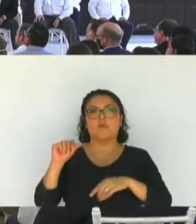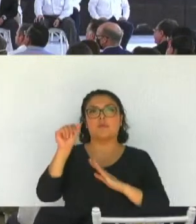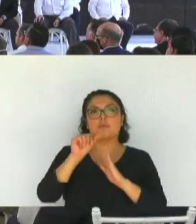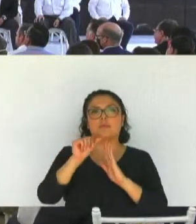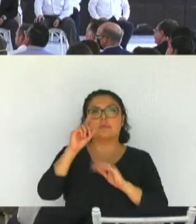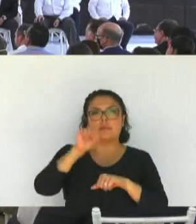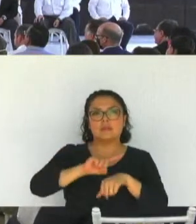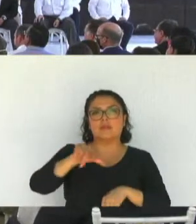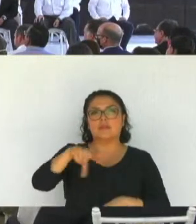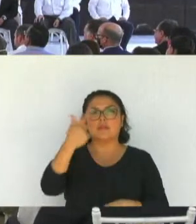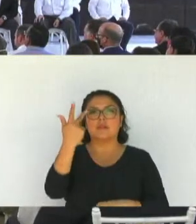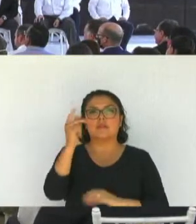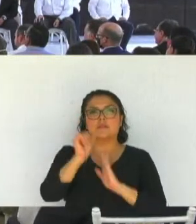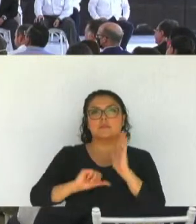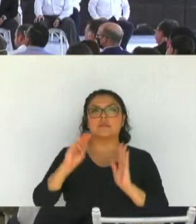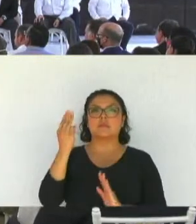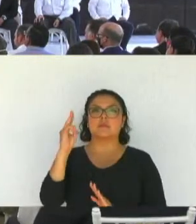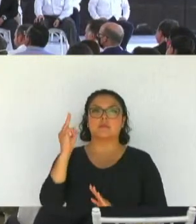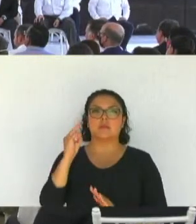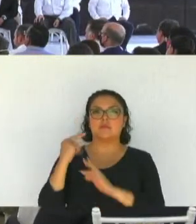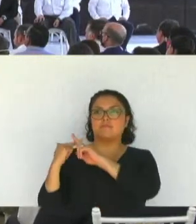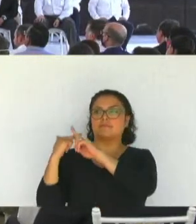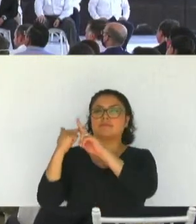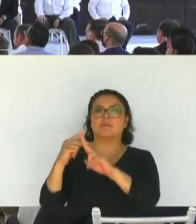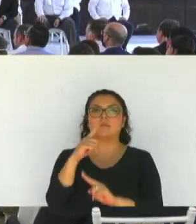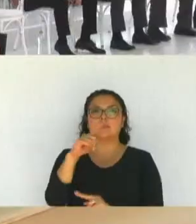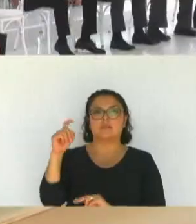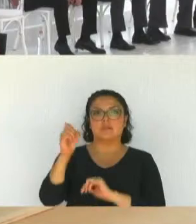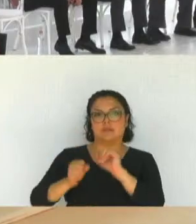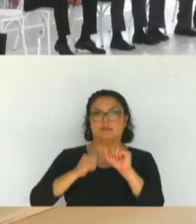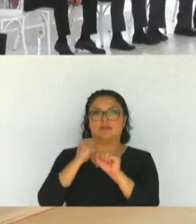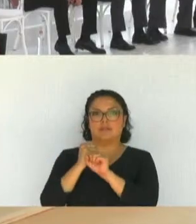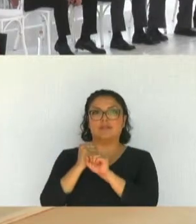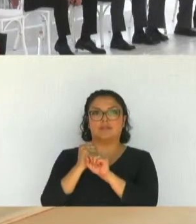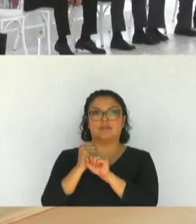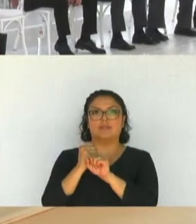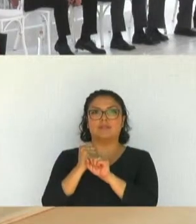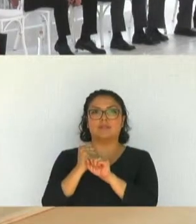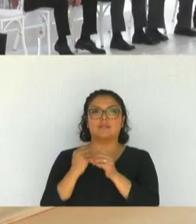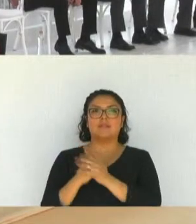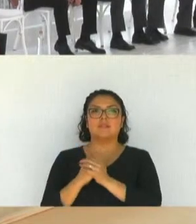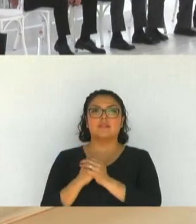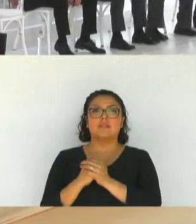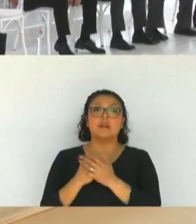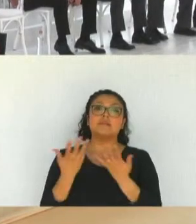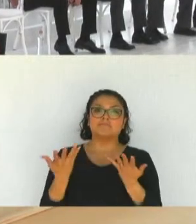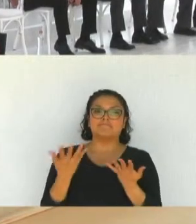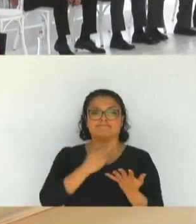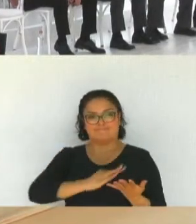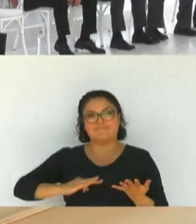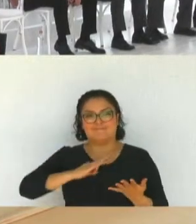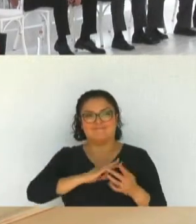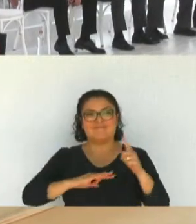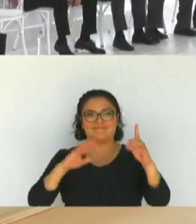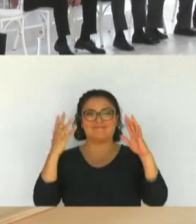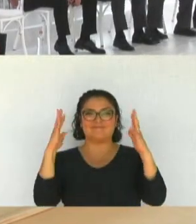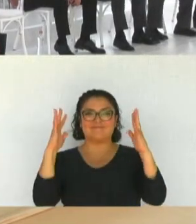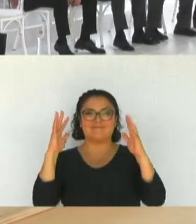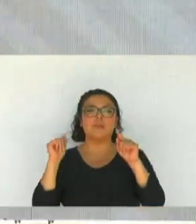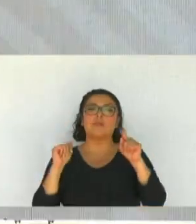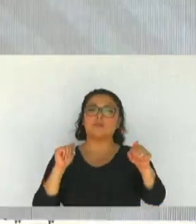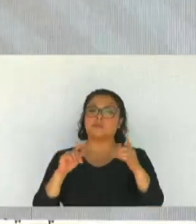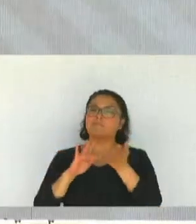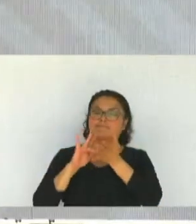cumpliendo 100 años. Entonces, muchas gracias, felicidades, Mauricio, por lo que corresponde a tu rectoría y a tu participación en esa